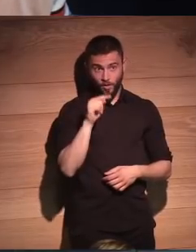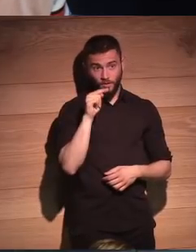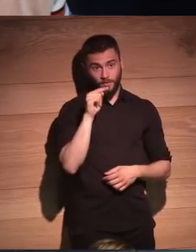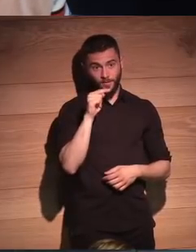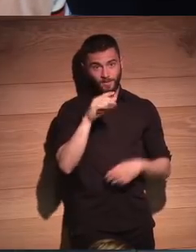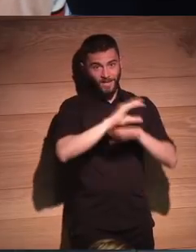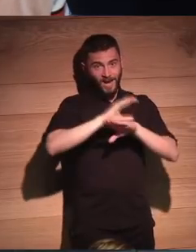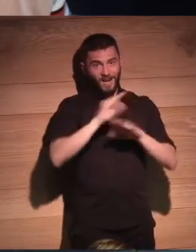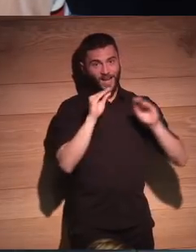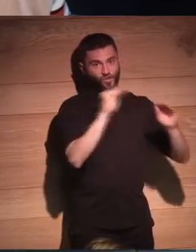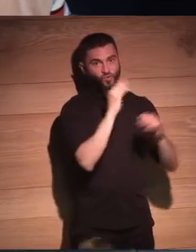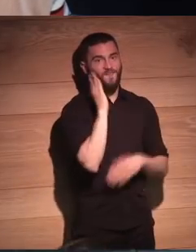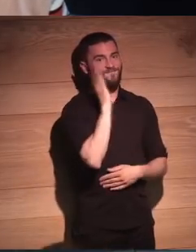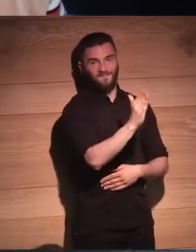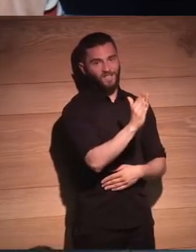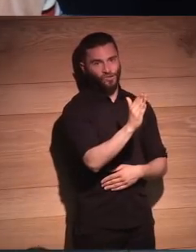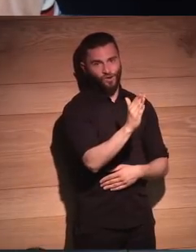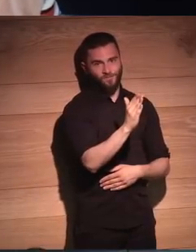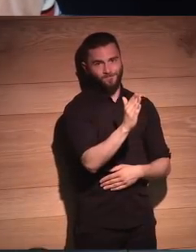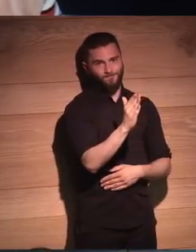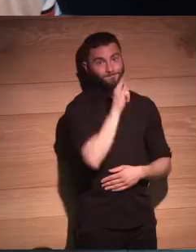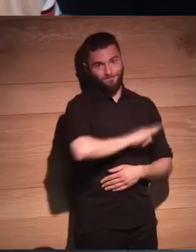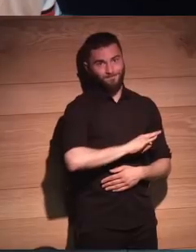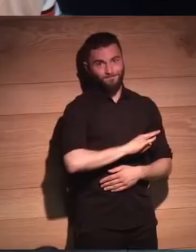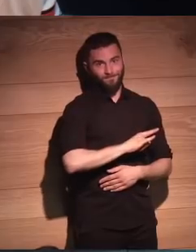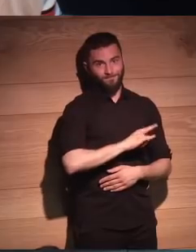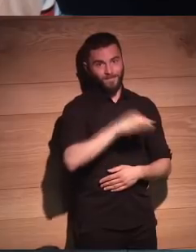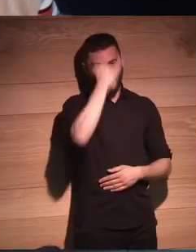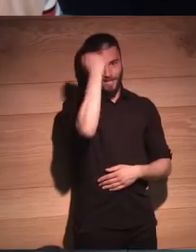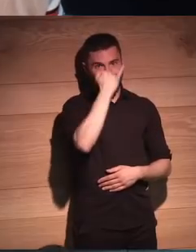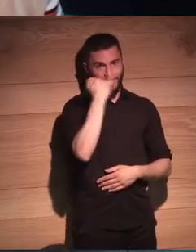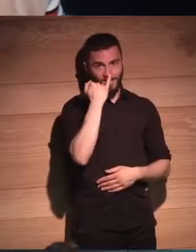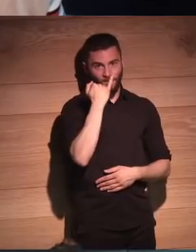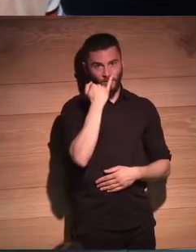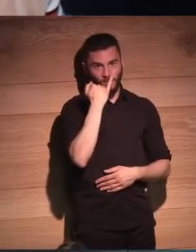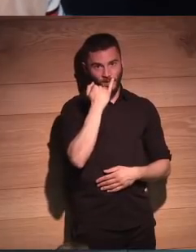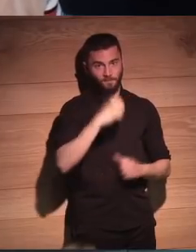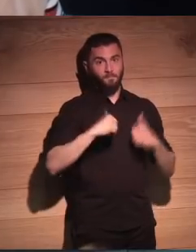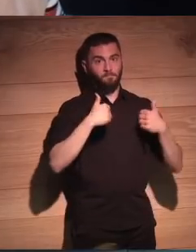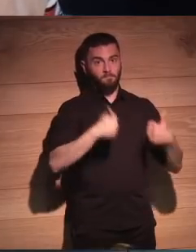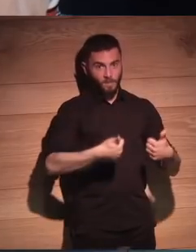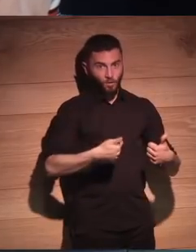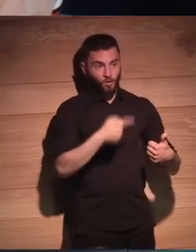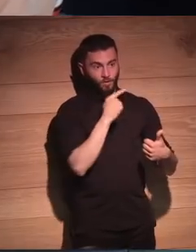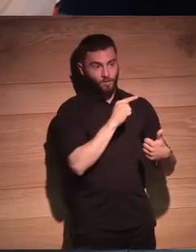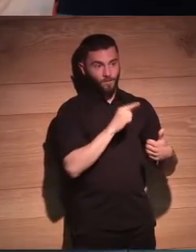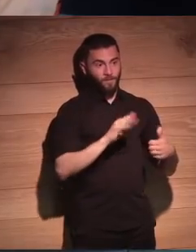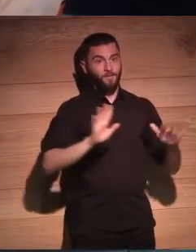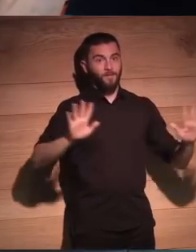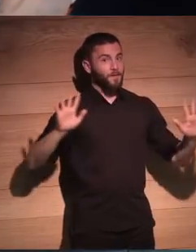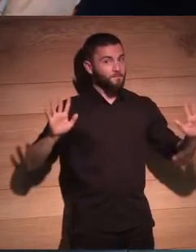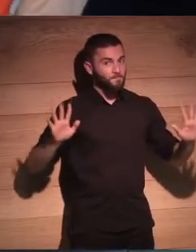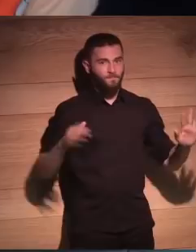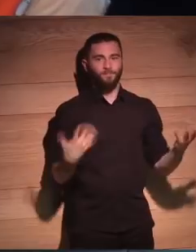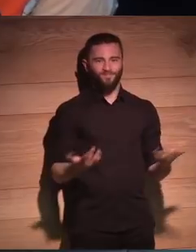para su carrera. Él ya había empezado su carrera, lo que pasa es que había empezado en Harry Potter, había hecho Harry Potter. ¿Es verdad? Ojo. Pero